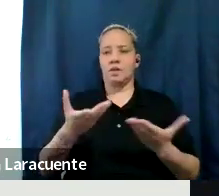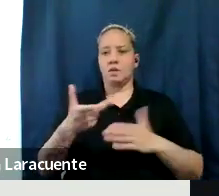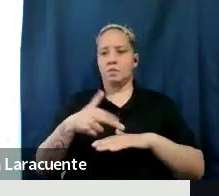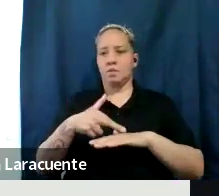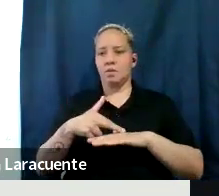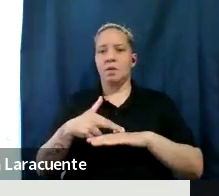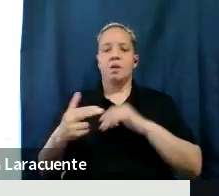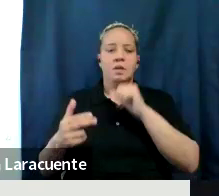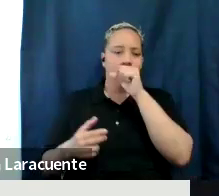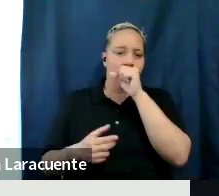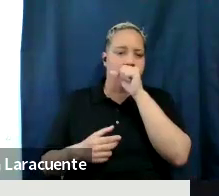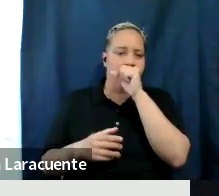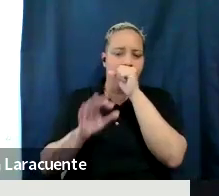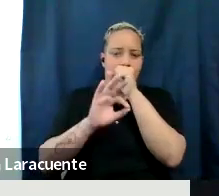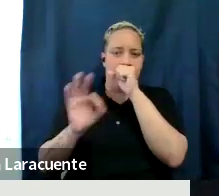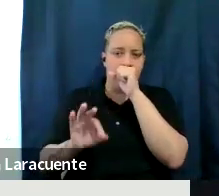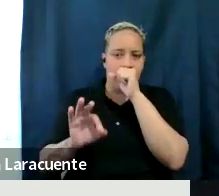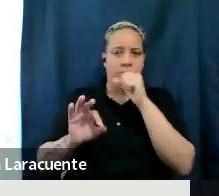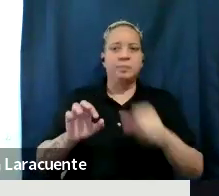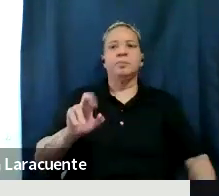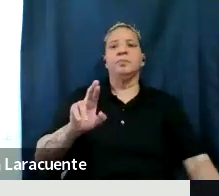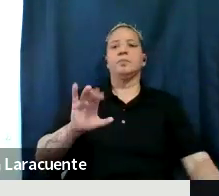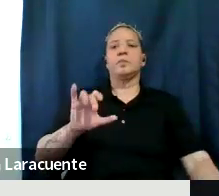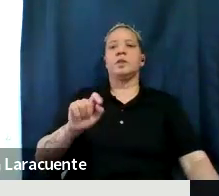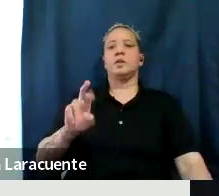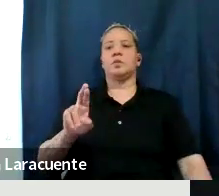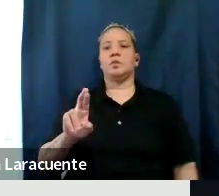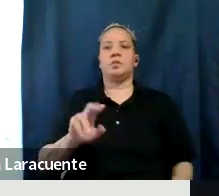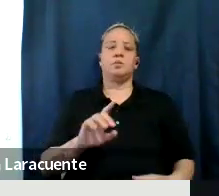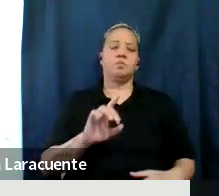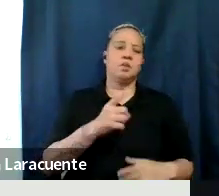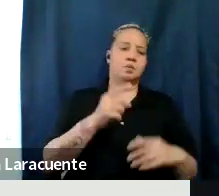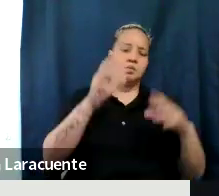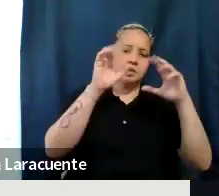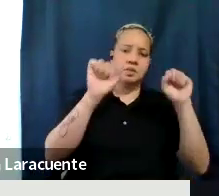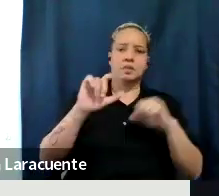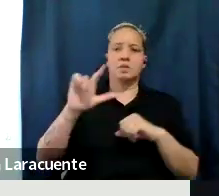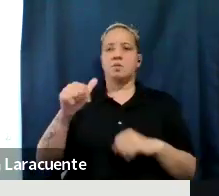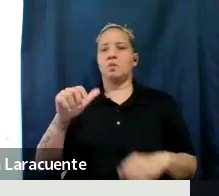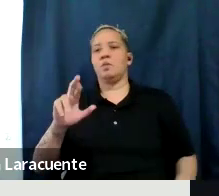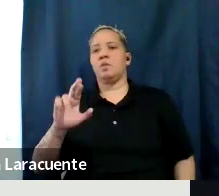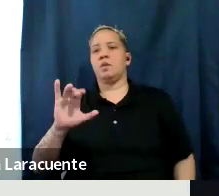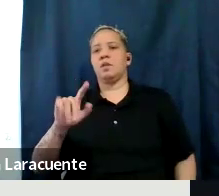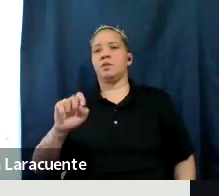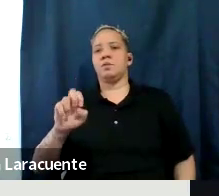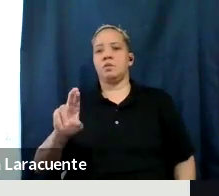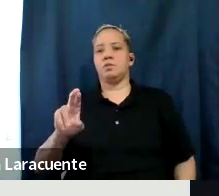tras ser nombrado rector, bueno, primero presidente, más adelante rector, a partir